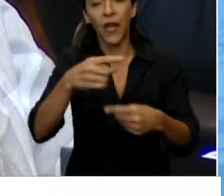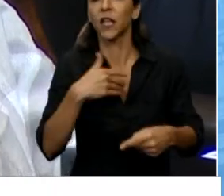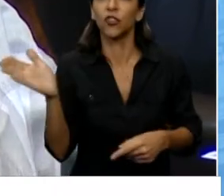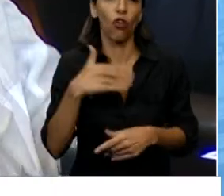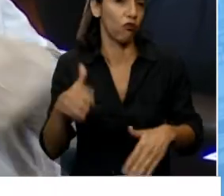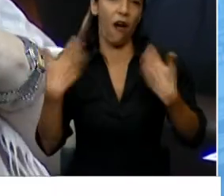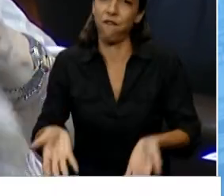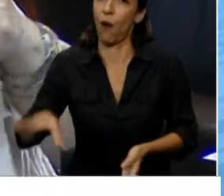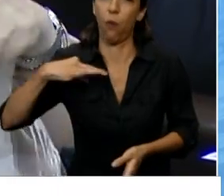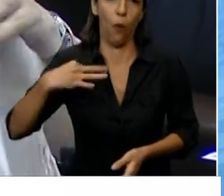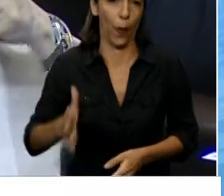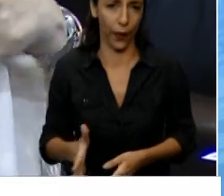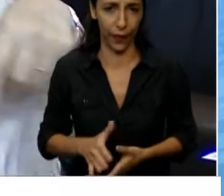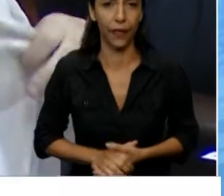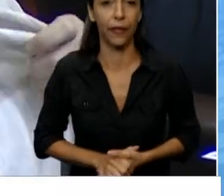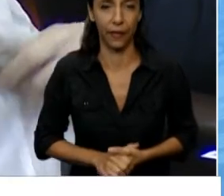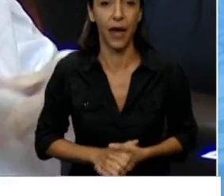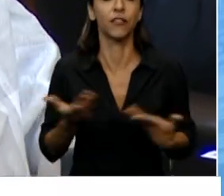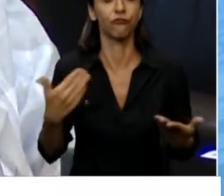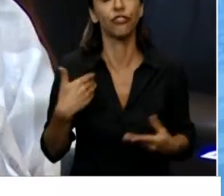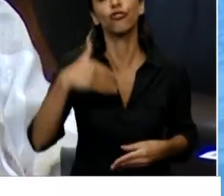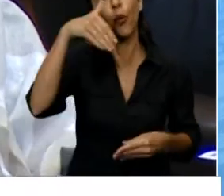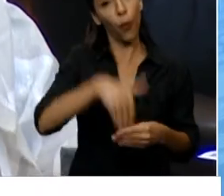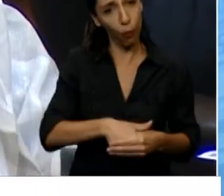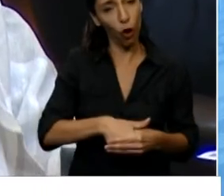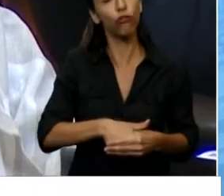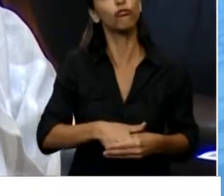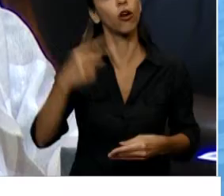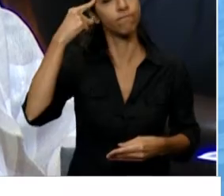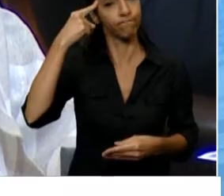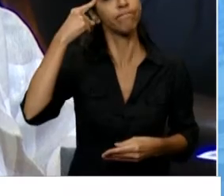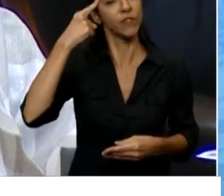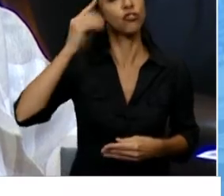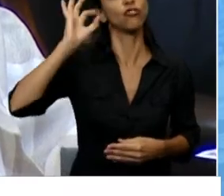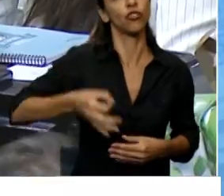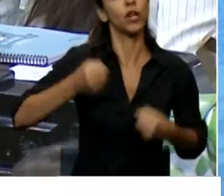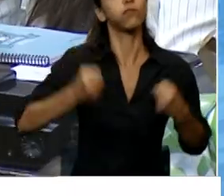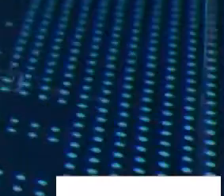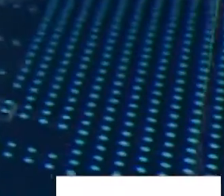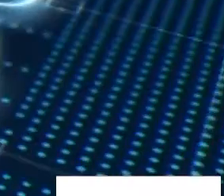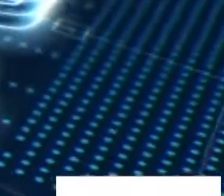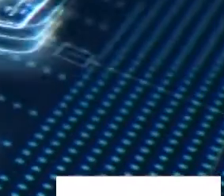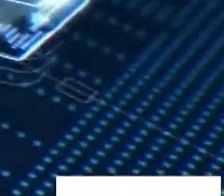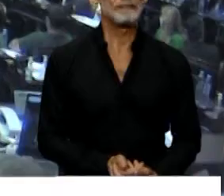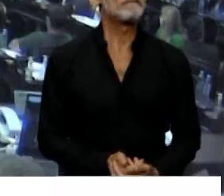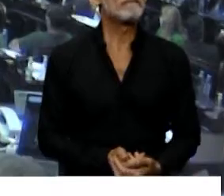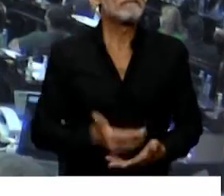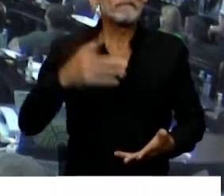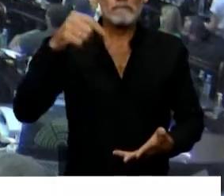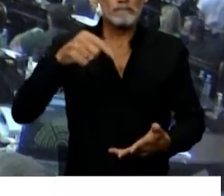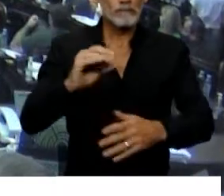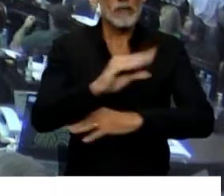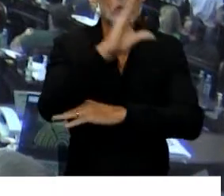que he expresado, señor presidente, voto a conciencia para que no sea ley. En